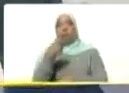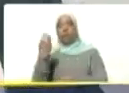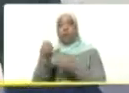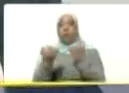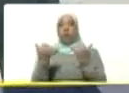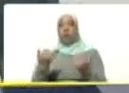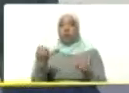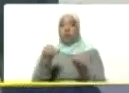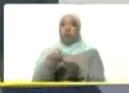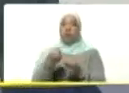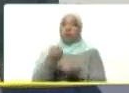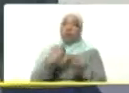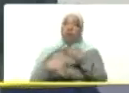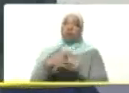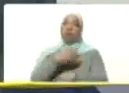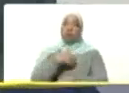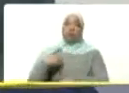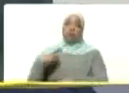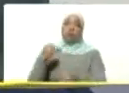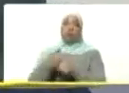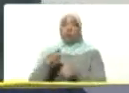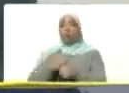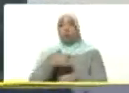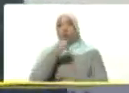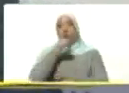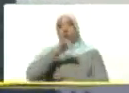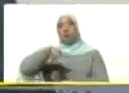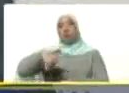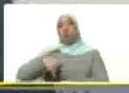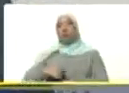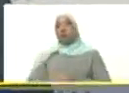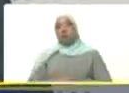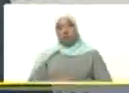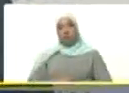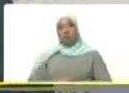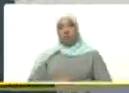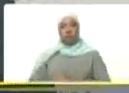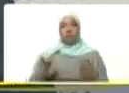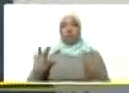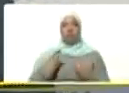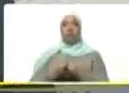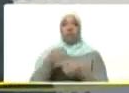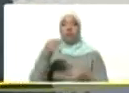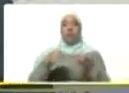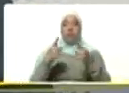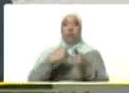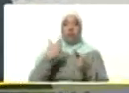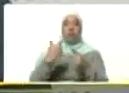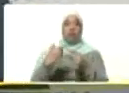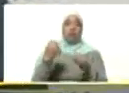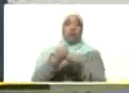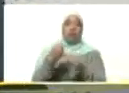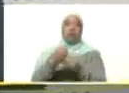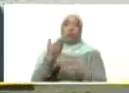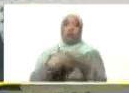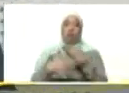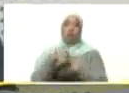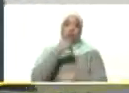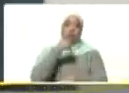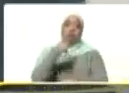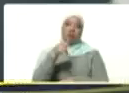away from us, y los que quieran separarnos de ese camino, we must resist them. Encontrarán nuestra resistencia. Thank